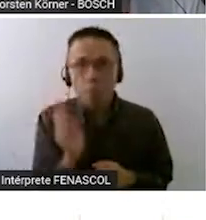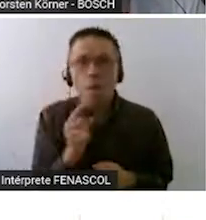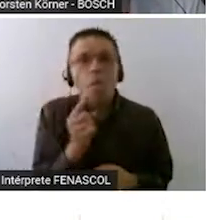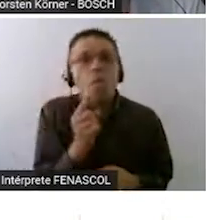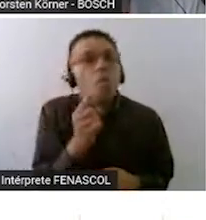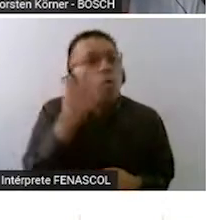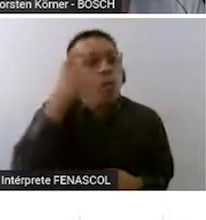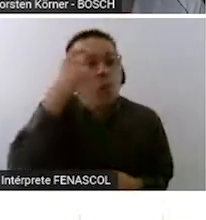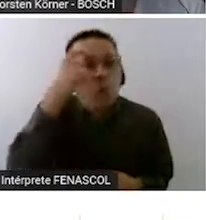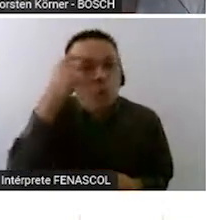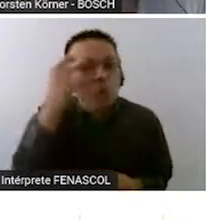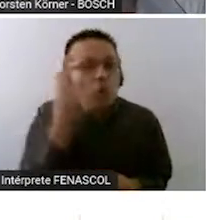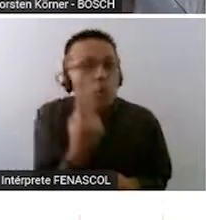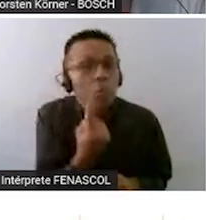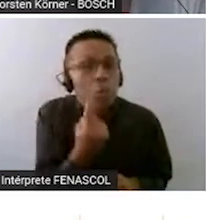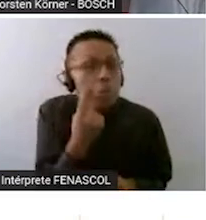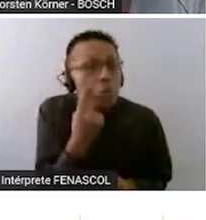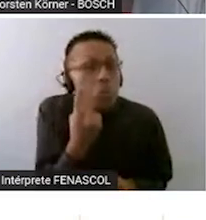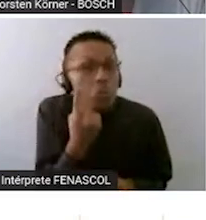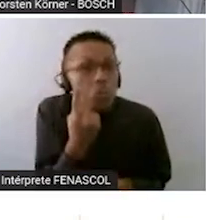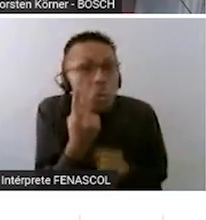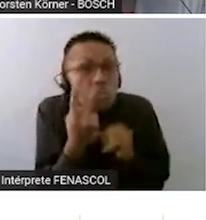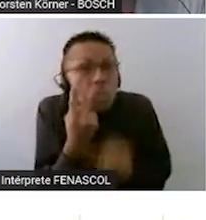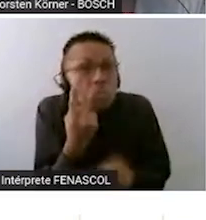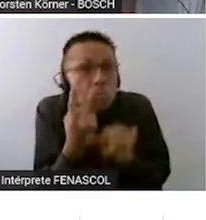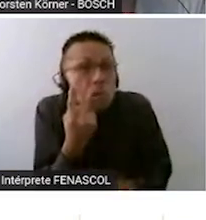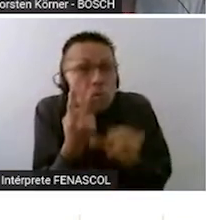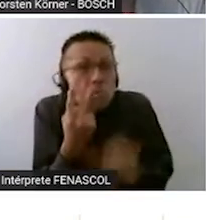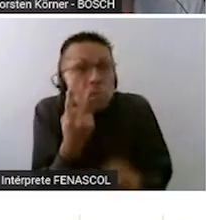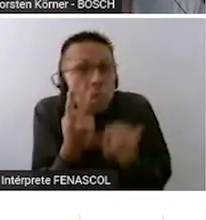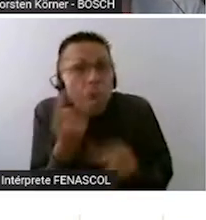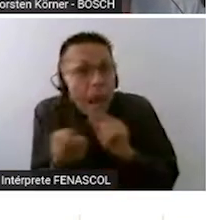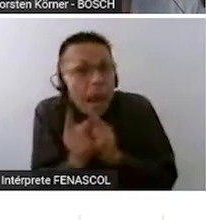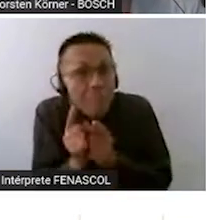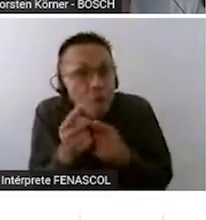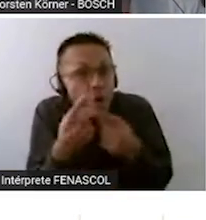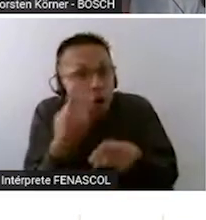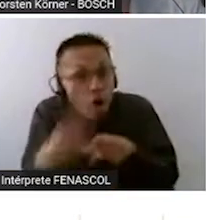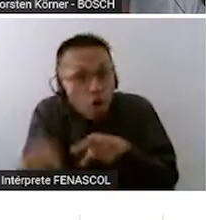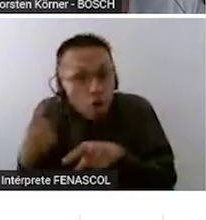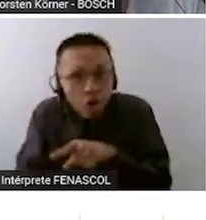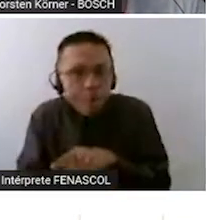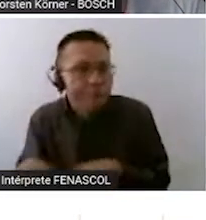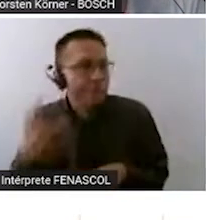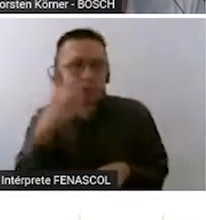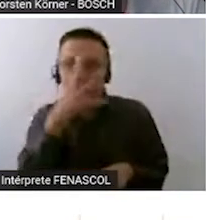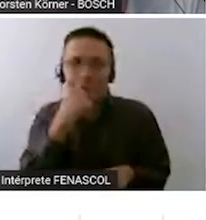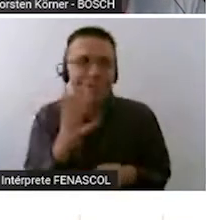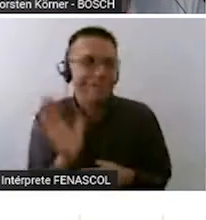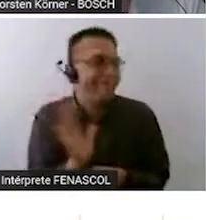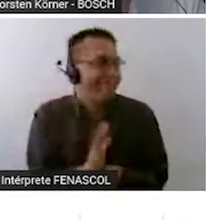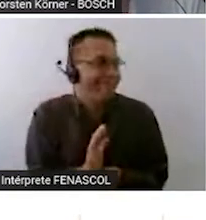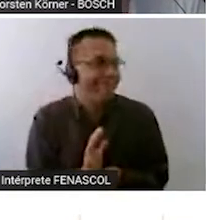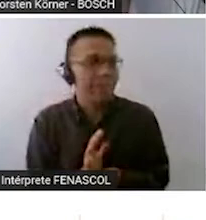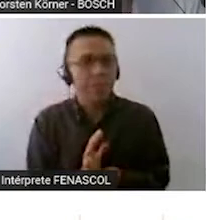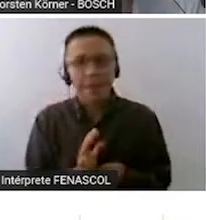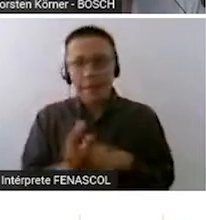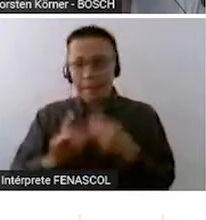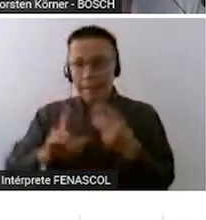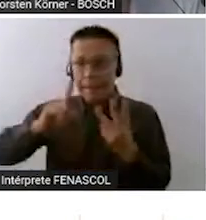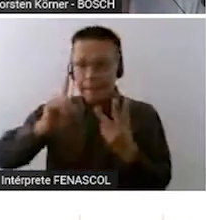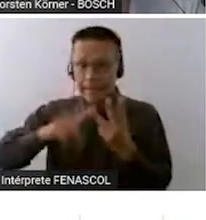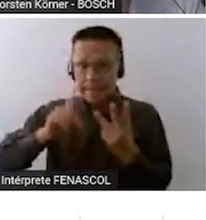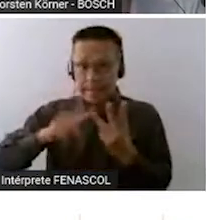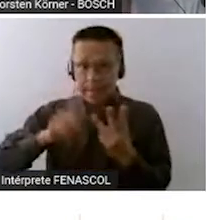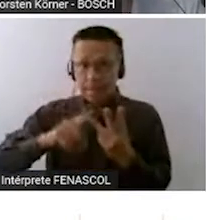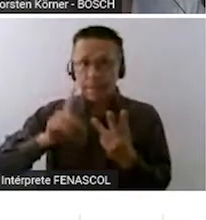producción. De ahí pasamos a la tercera revolución industrial, a la cual denominamos la digitalización y